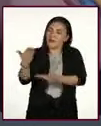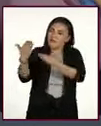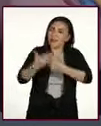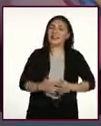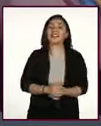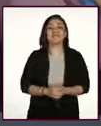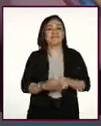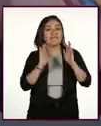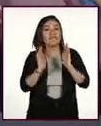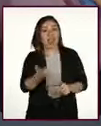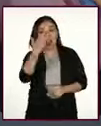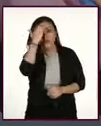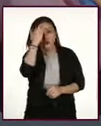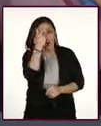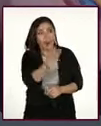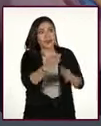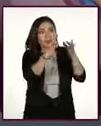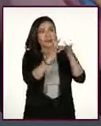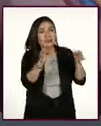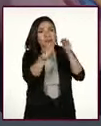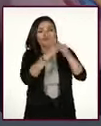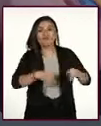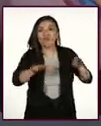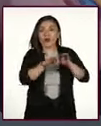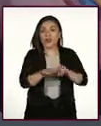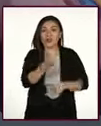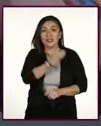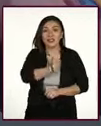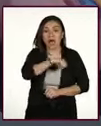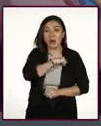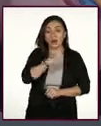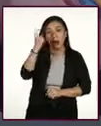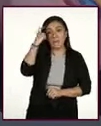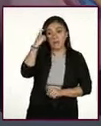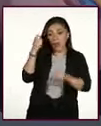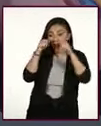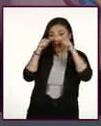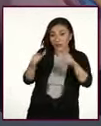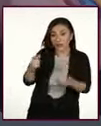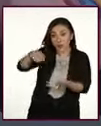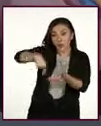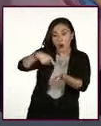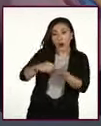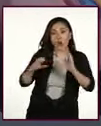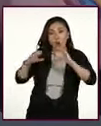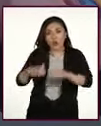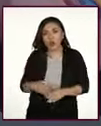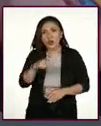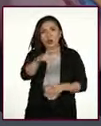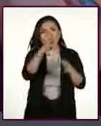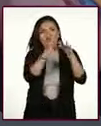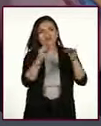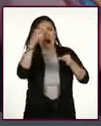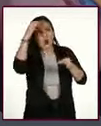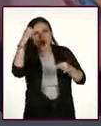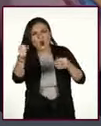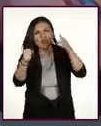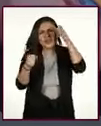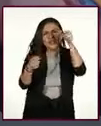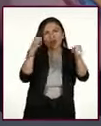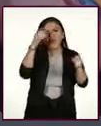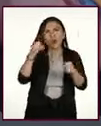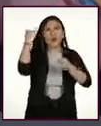después de conocer la importancia de atender la salud mental en la comunidad, y con todos estos conceptos, con todas